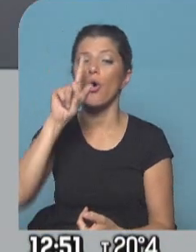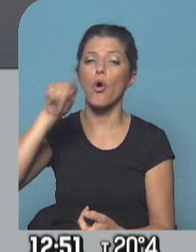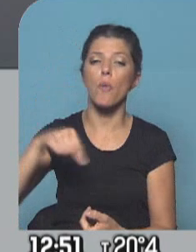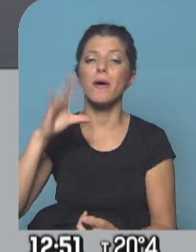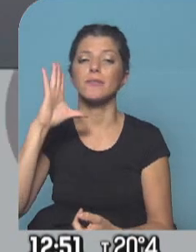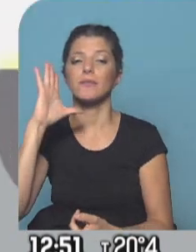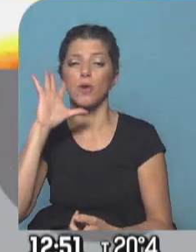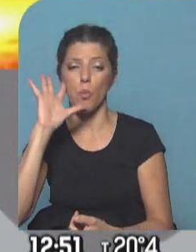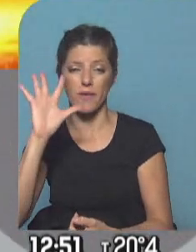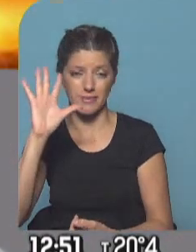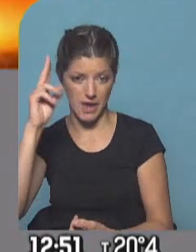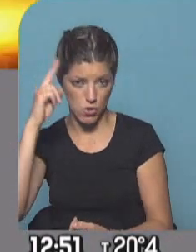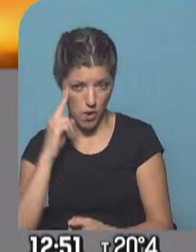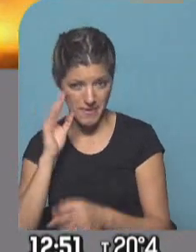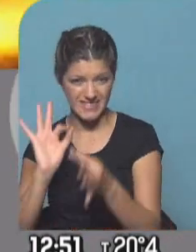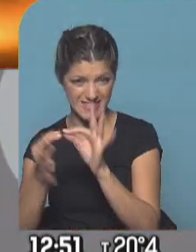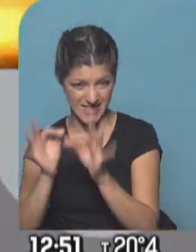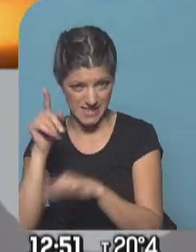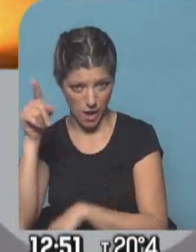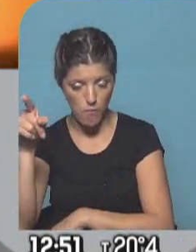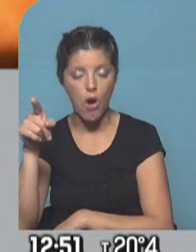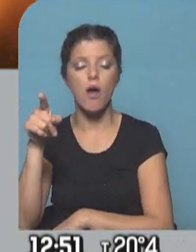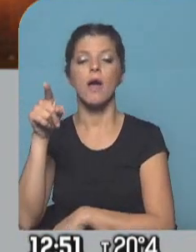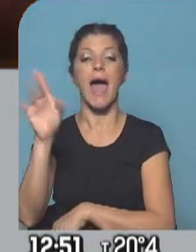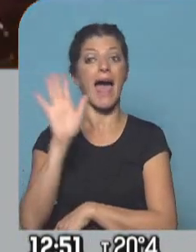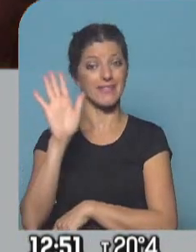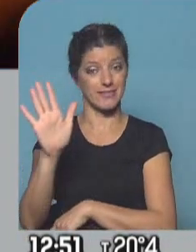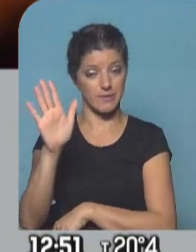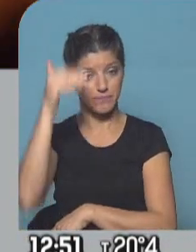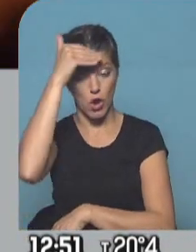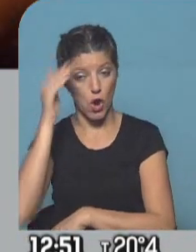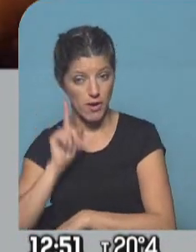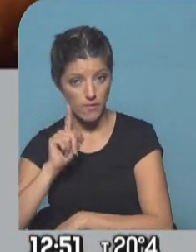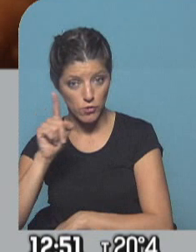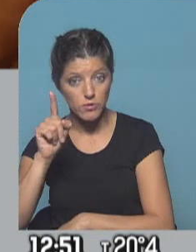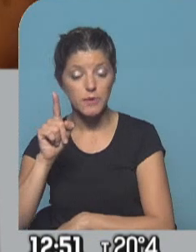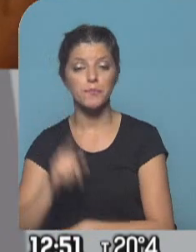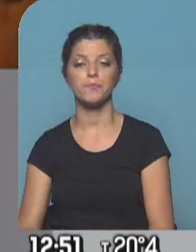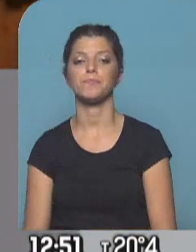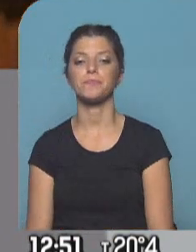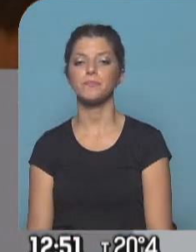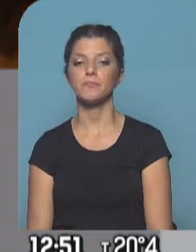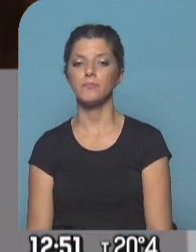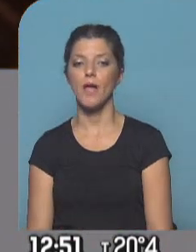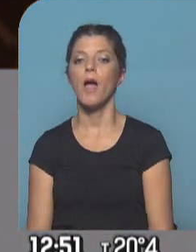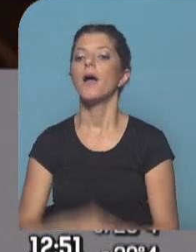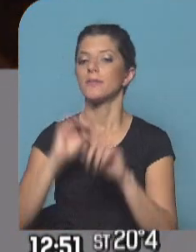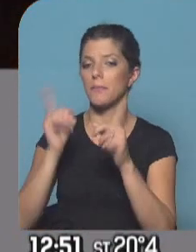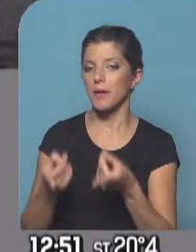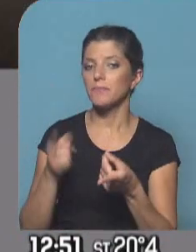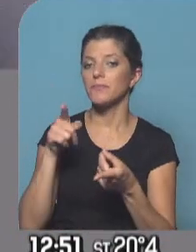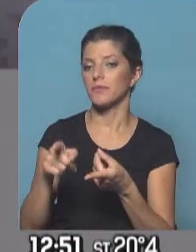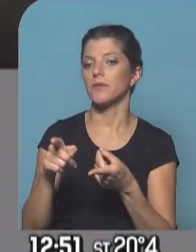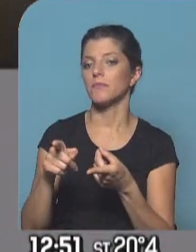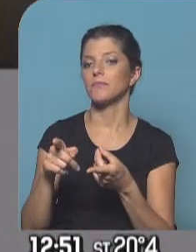$2.59 en Corea. Están sintiendo, están apuntando a eso, hay un cierre de YouTube también que los afecta porque tienen